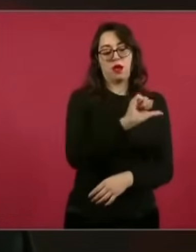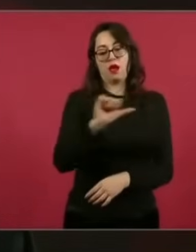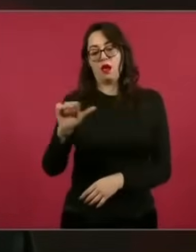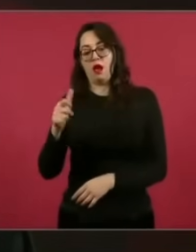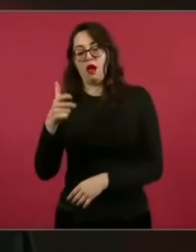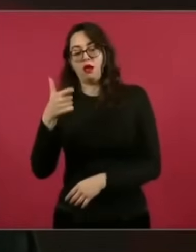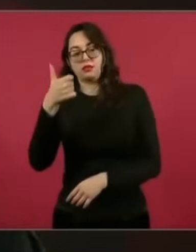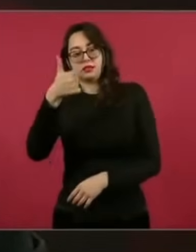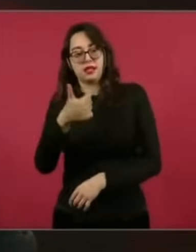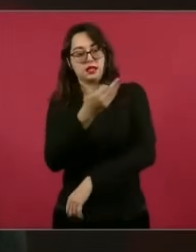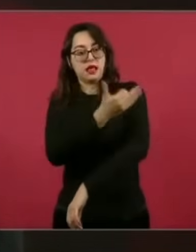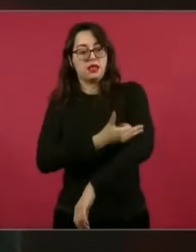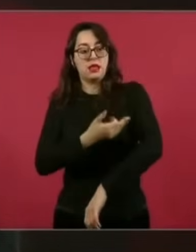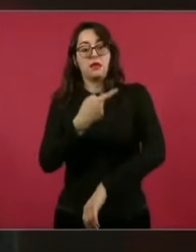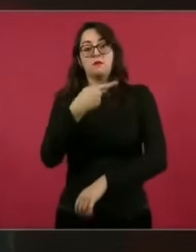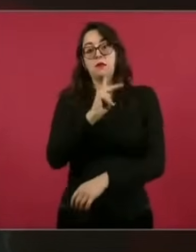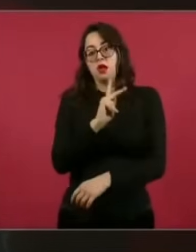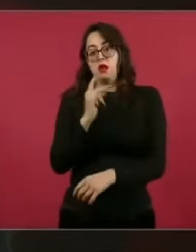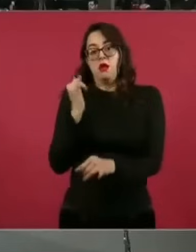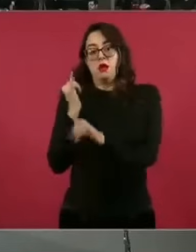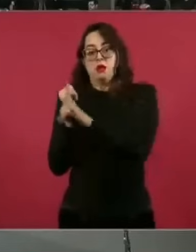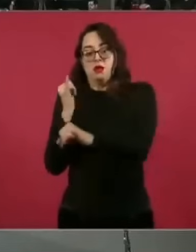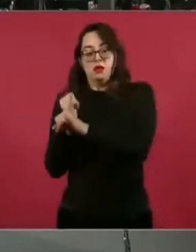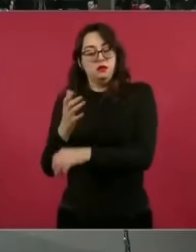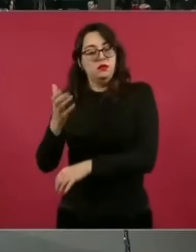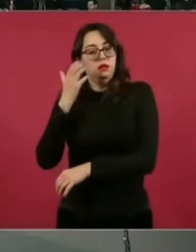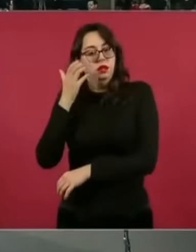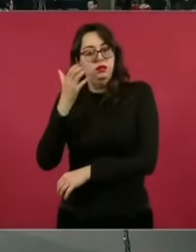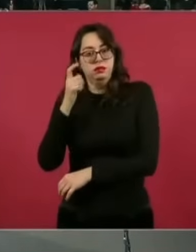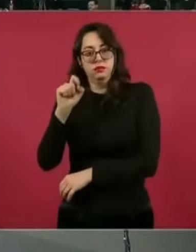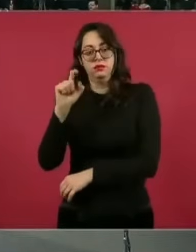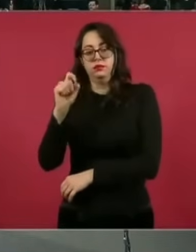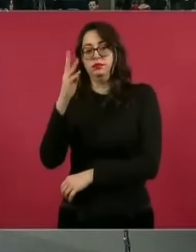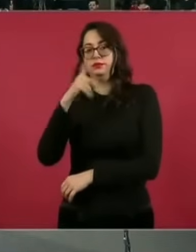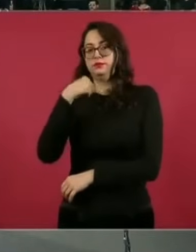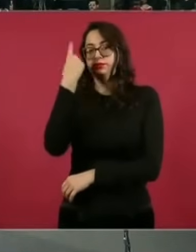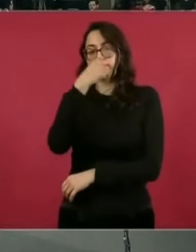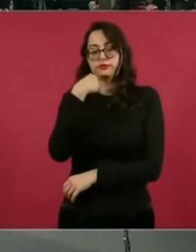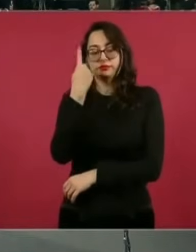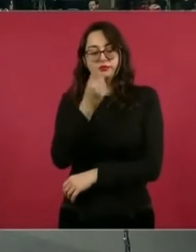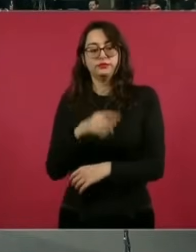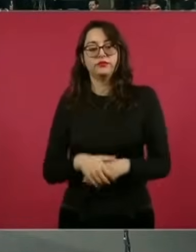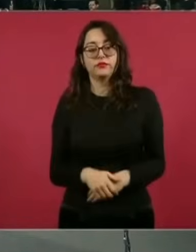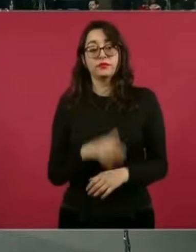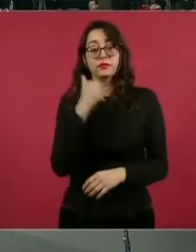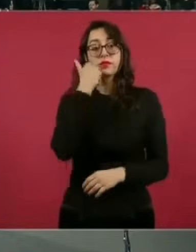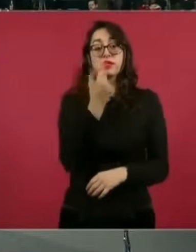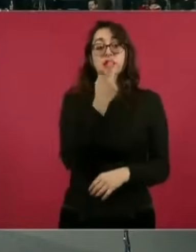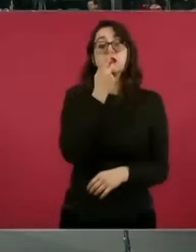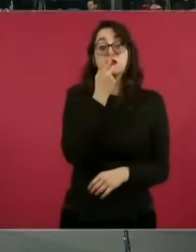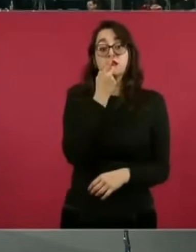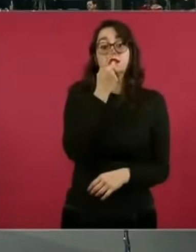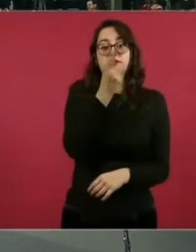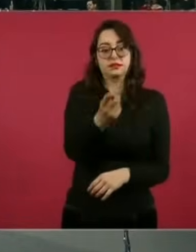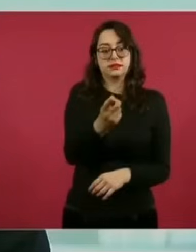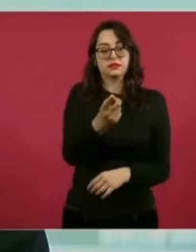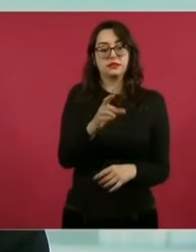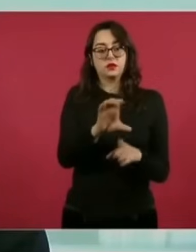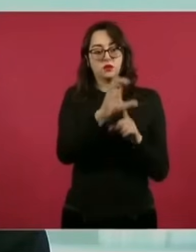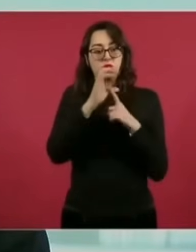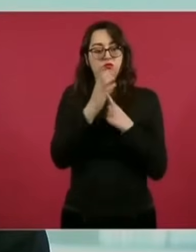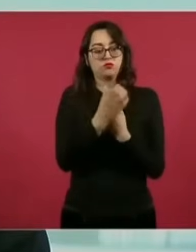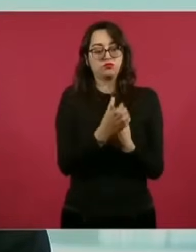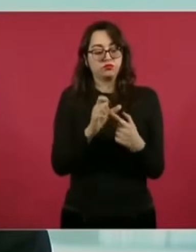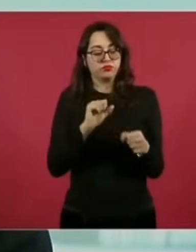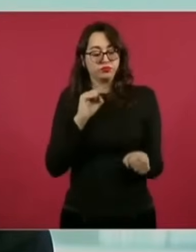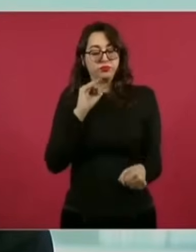medios las 24 horas. Al mismo tiempo, quisiera comentarles que el mecanismo de protección, ya que